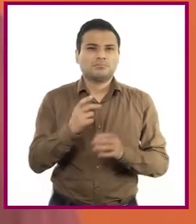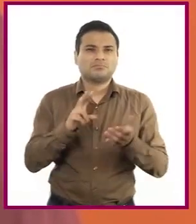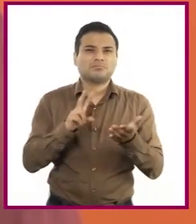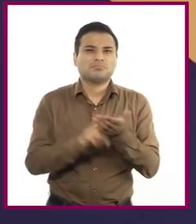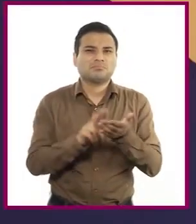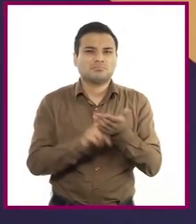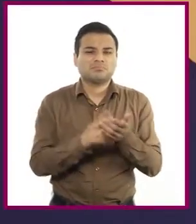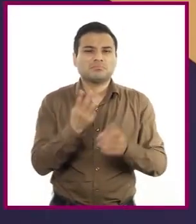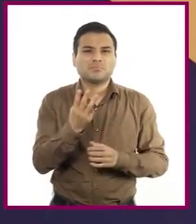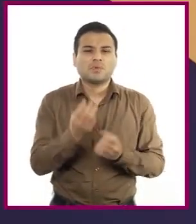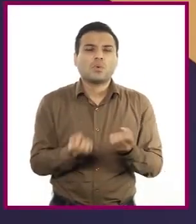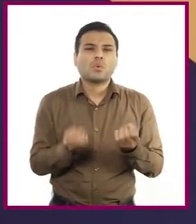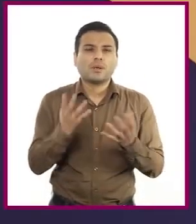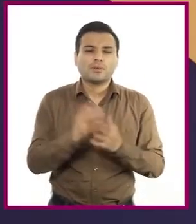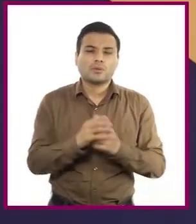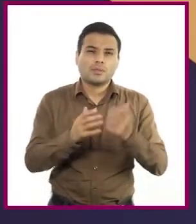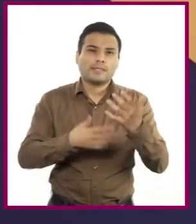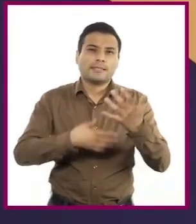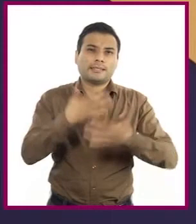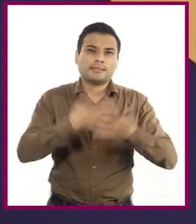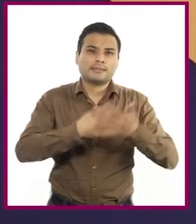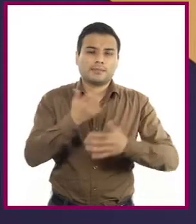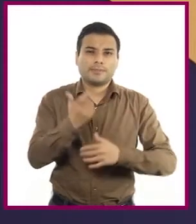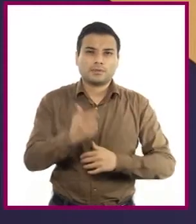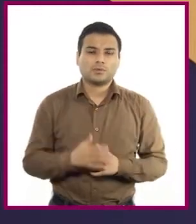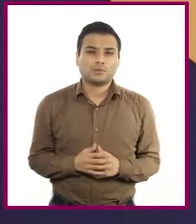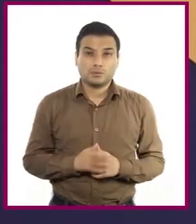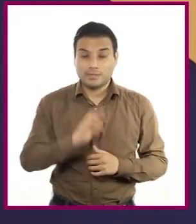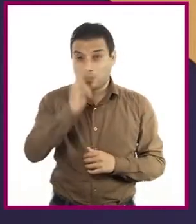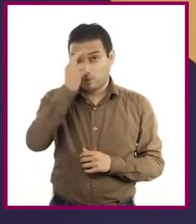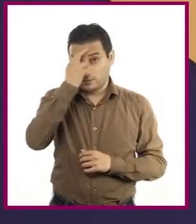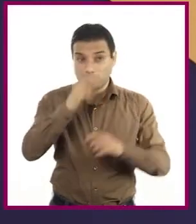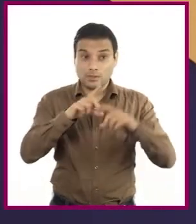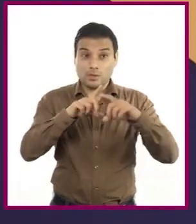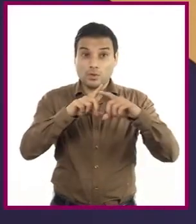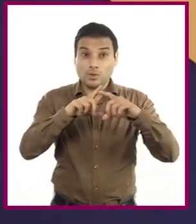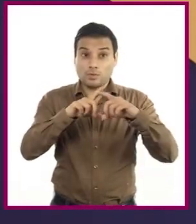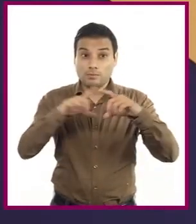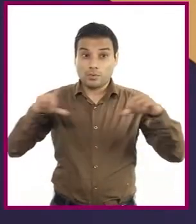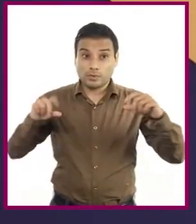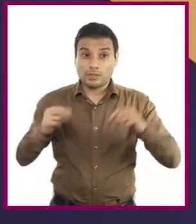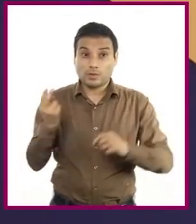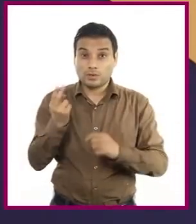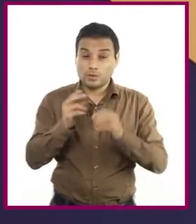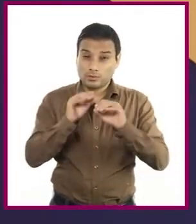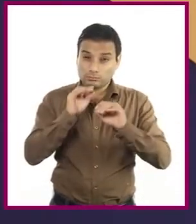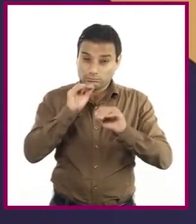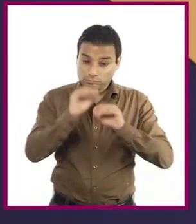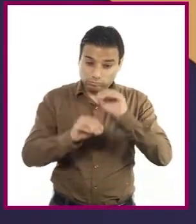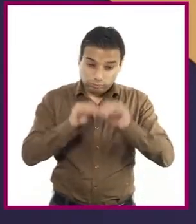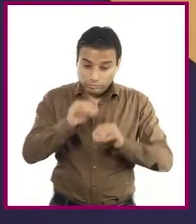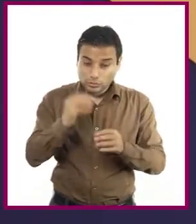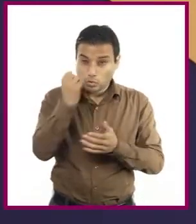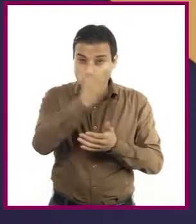tarjetas es de 15 pesos. Si el modelo de la tarjeta requiere un corte de 45 centímetros que tarda 9 minutos